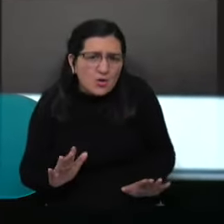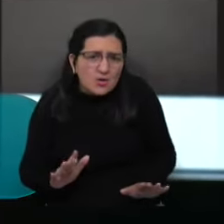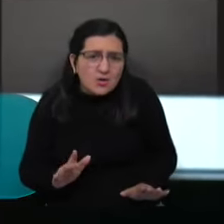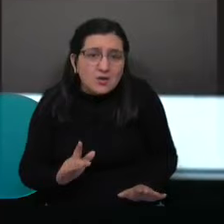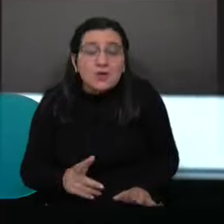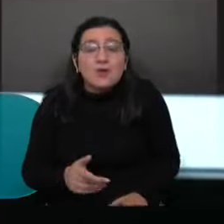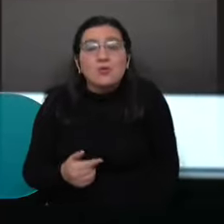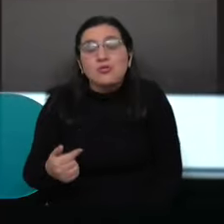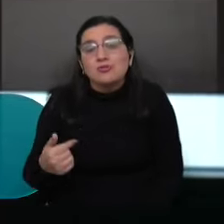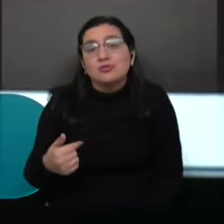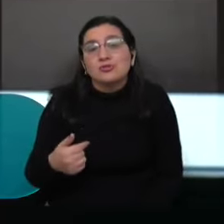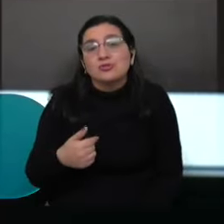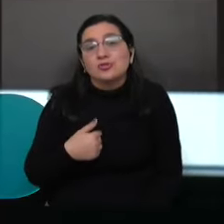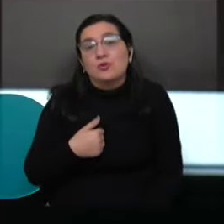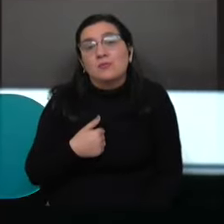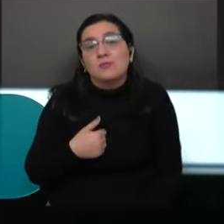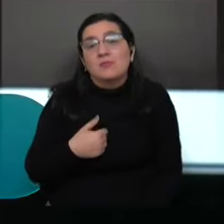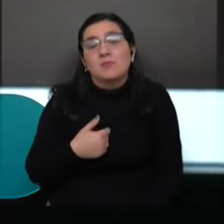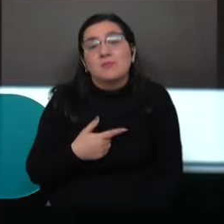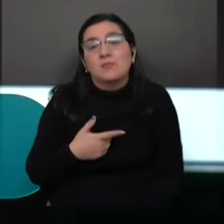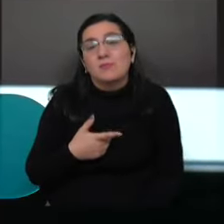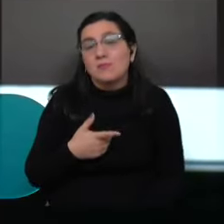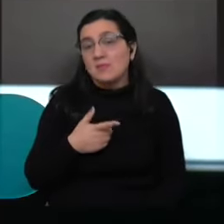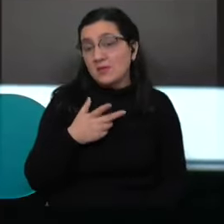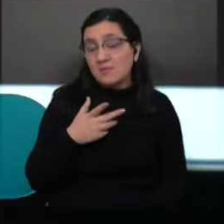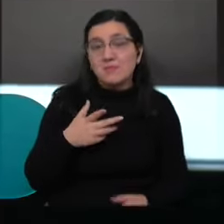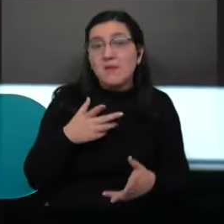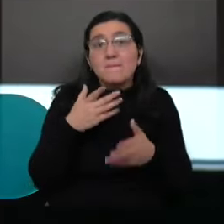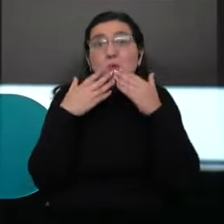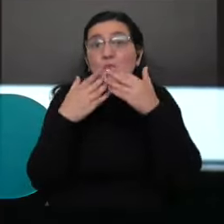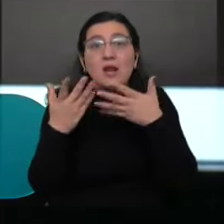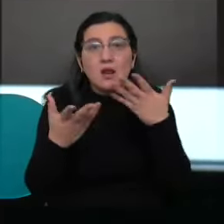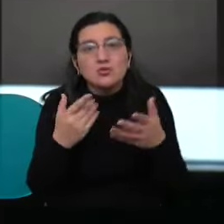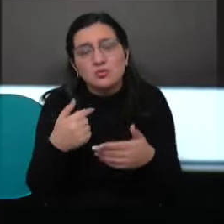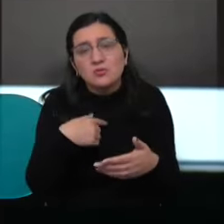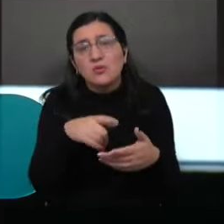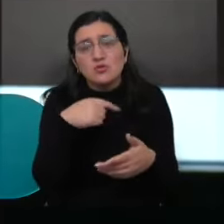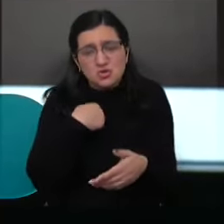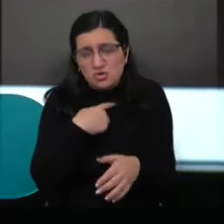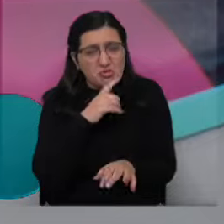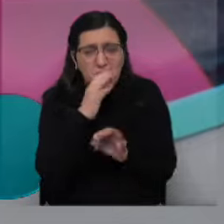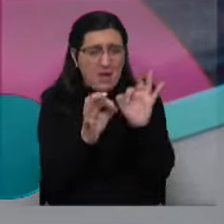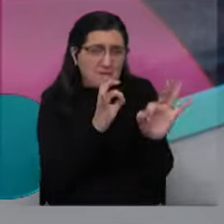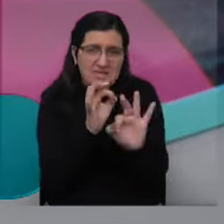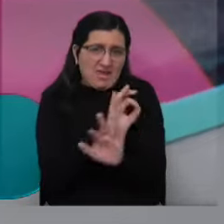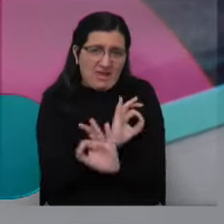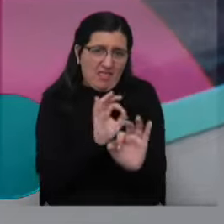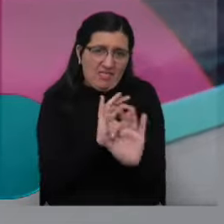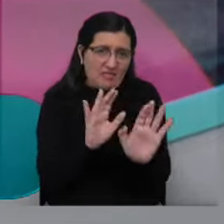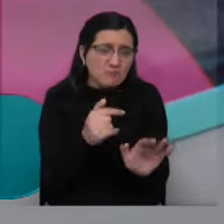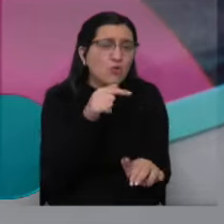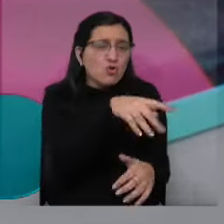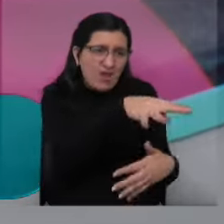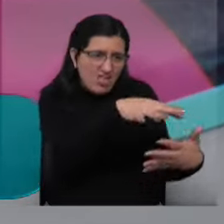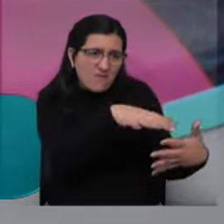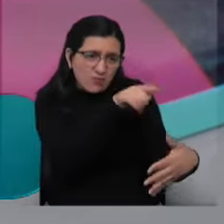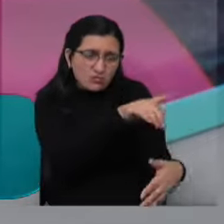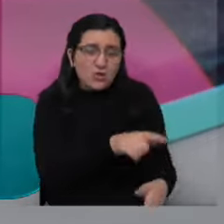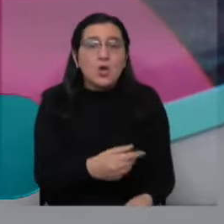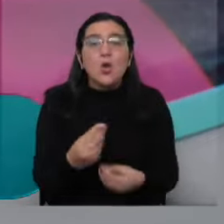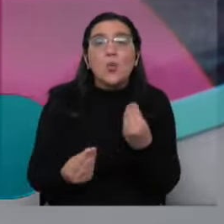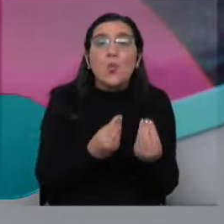mandan a a un libro y fíate có es yo no te lo voy a explicar Me encantó eh qué sueño